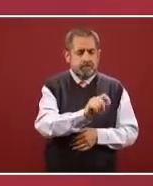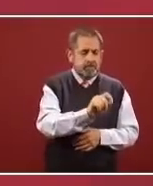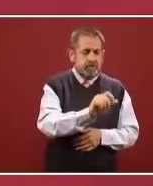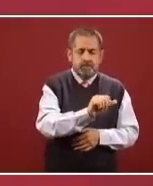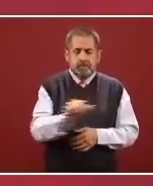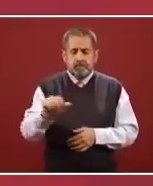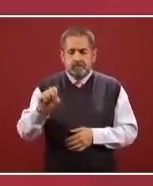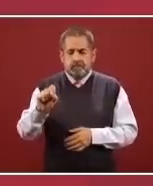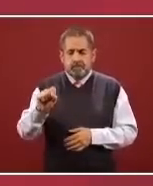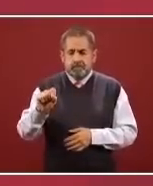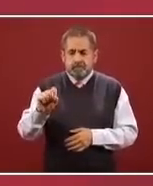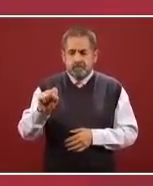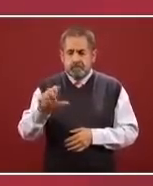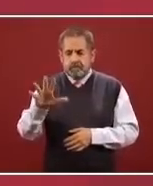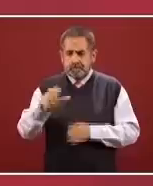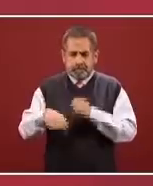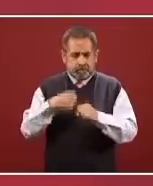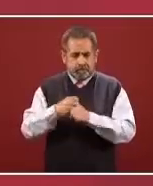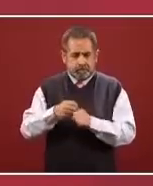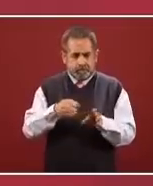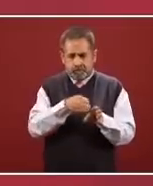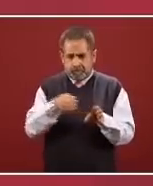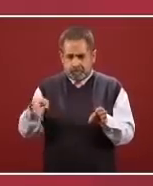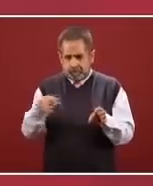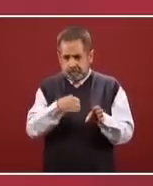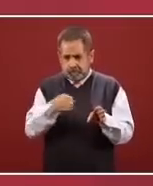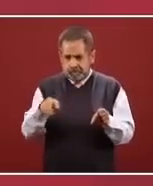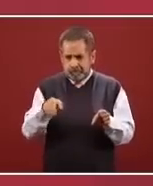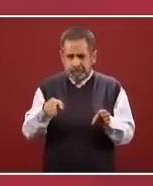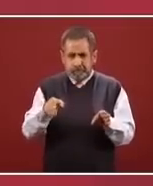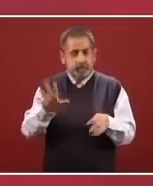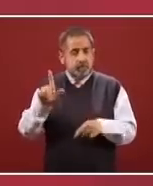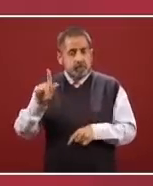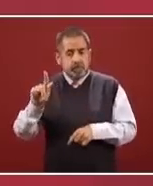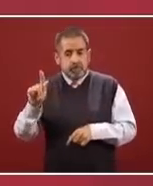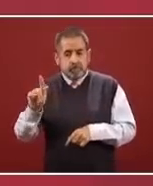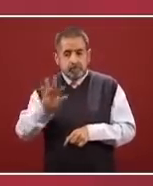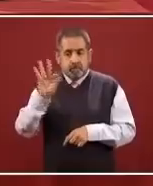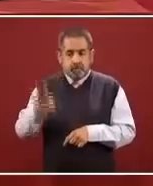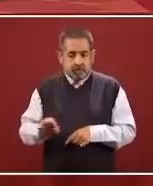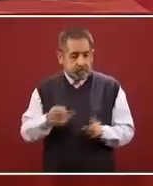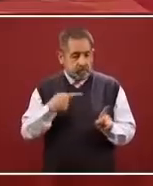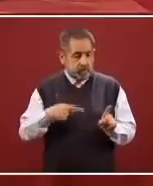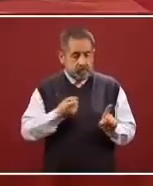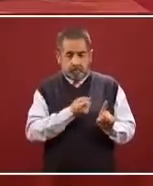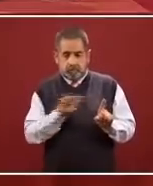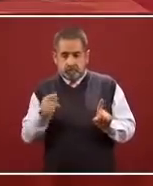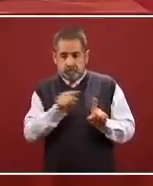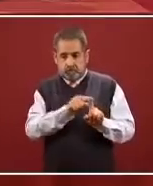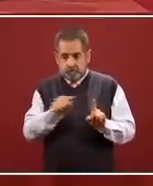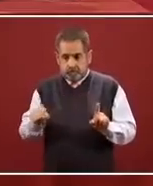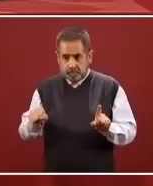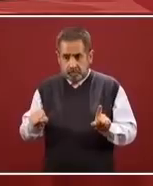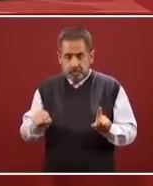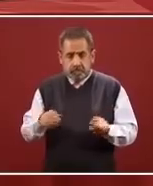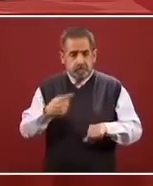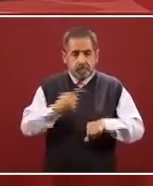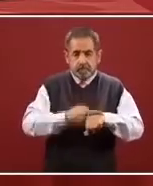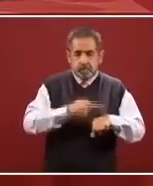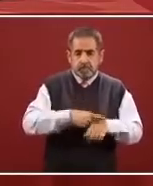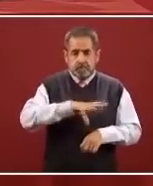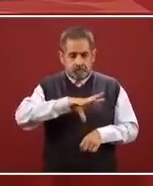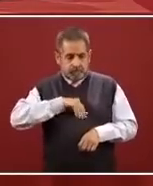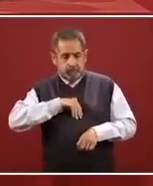los 60, 65 años de edad, 70% aproximadamente de las personas están y que se infectan están en